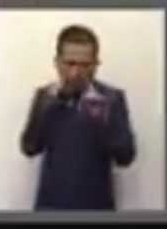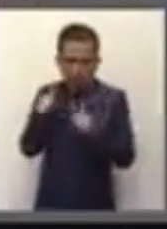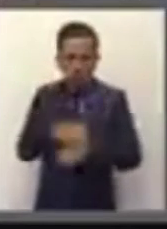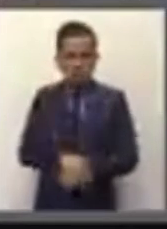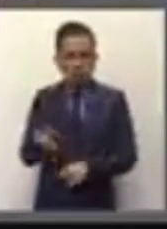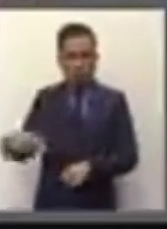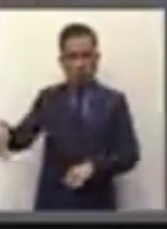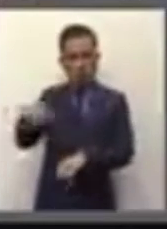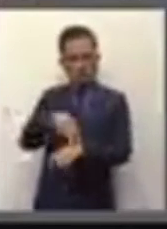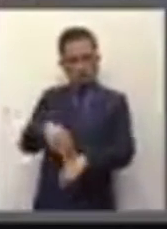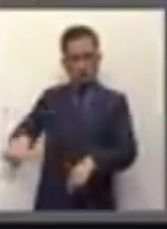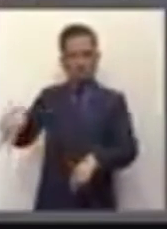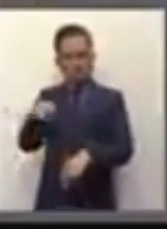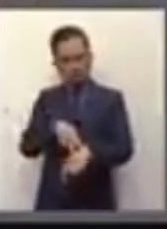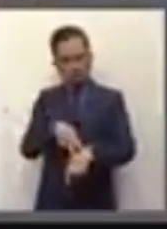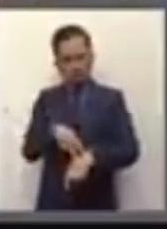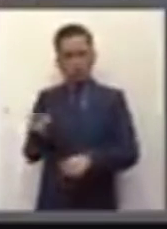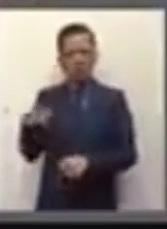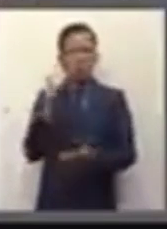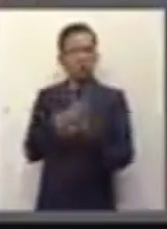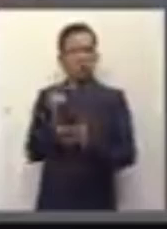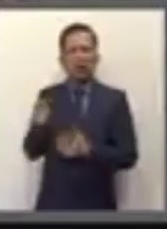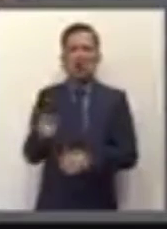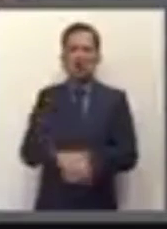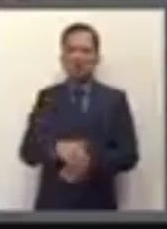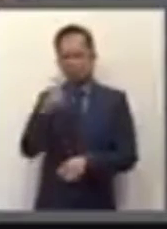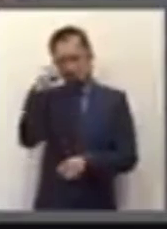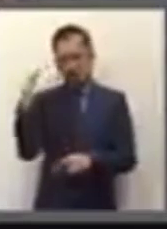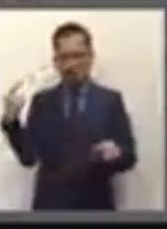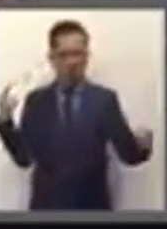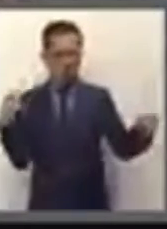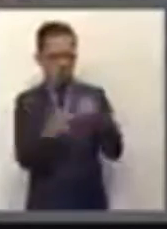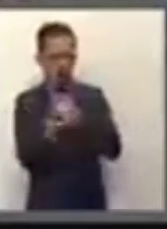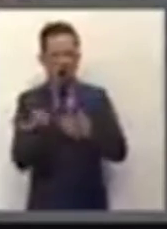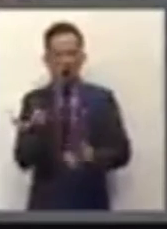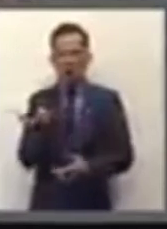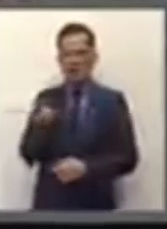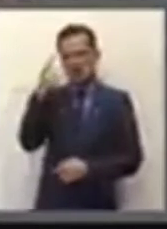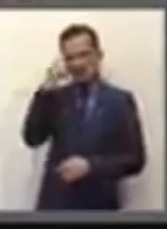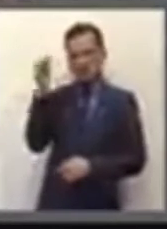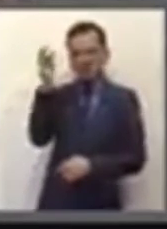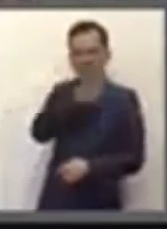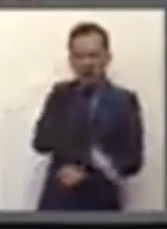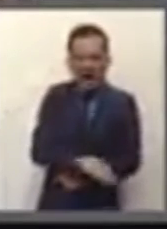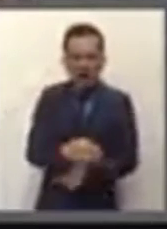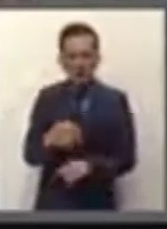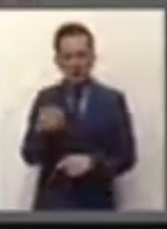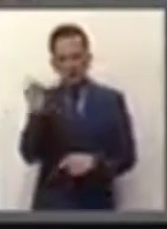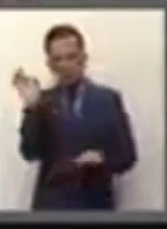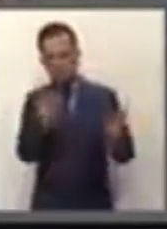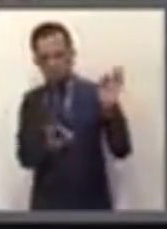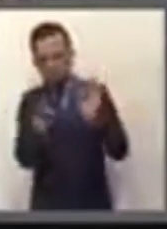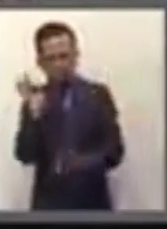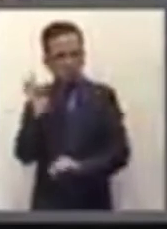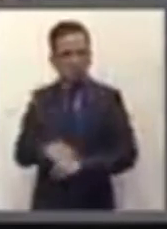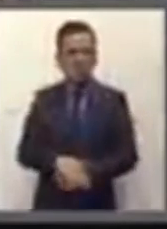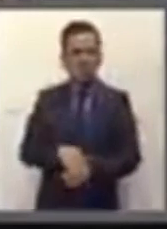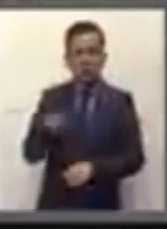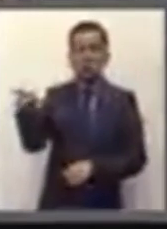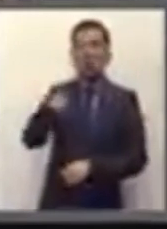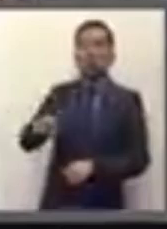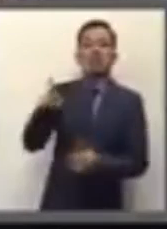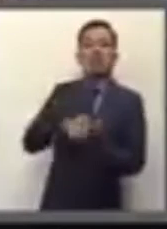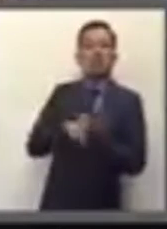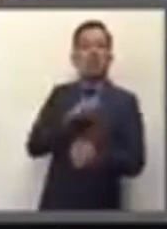han dicho son injurias, insidias, denuesto. El odio los domina. No digieren